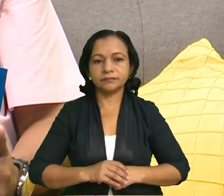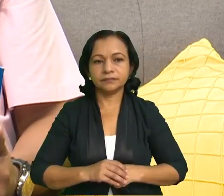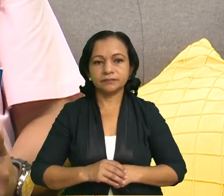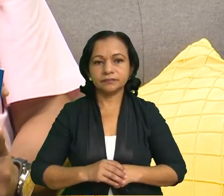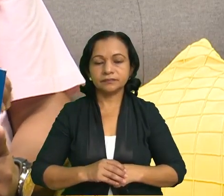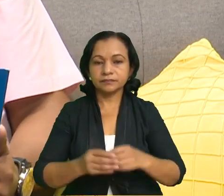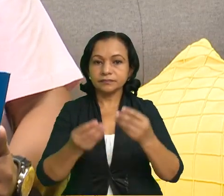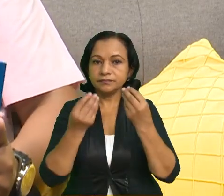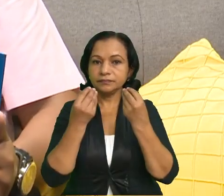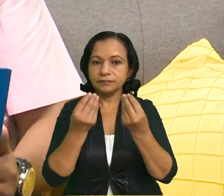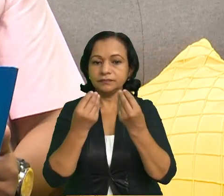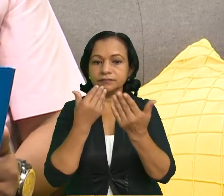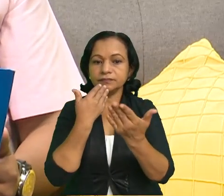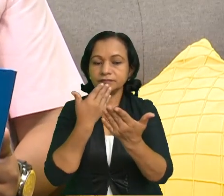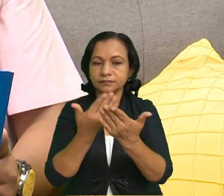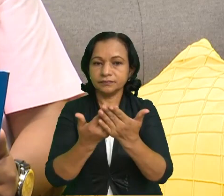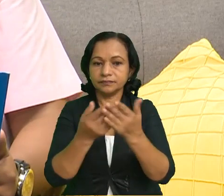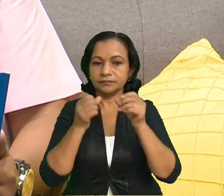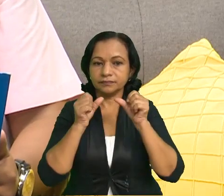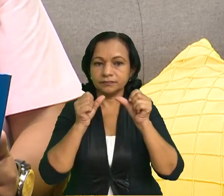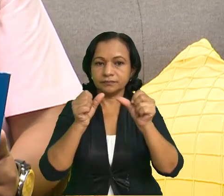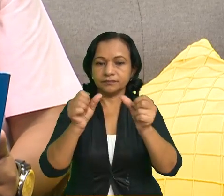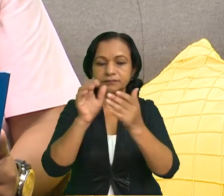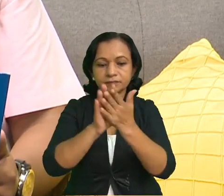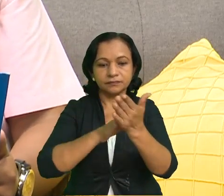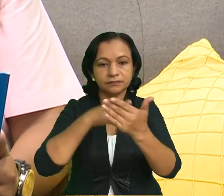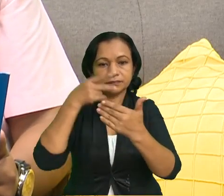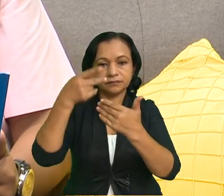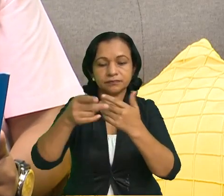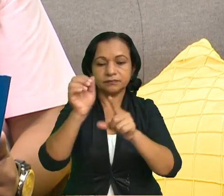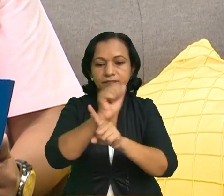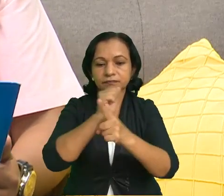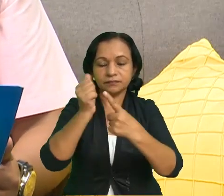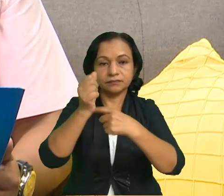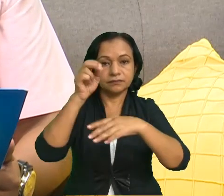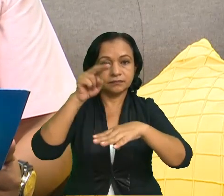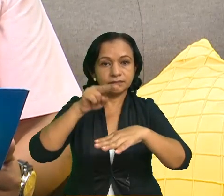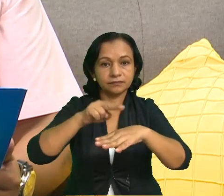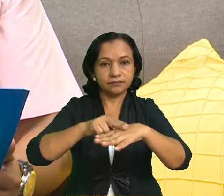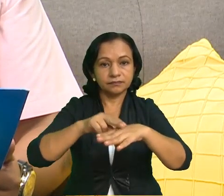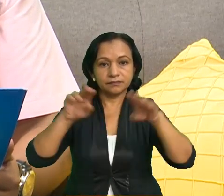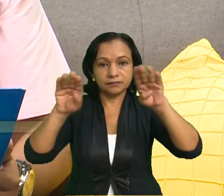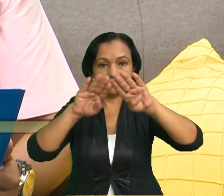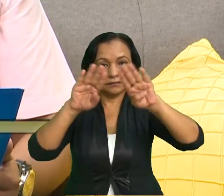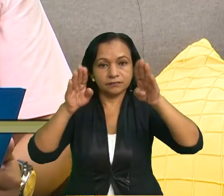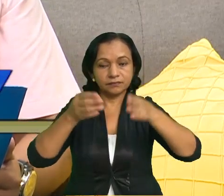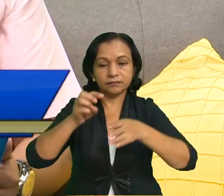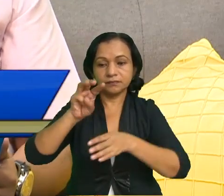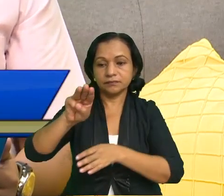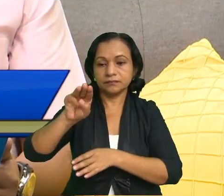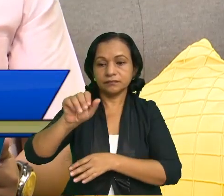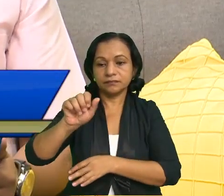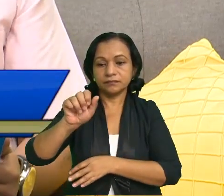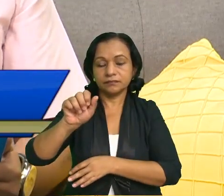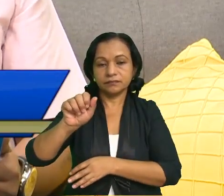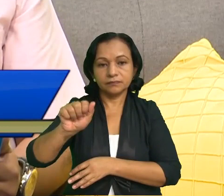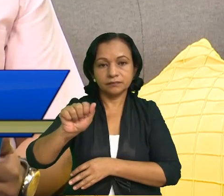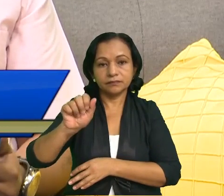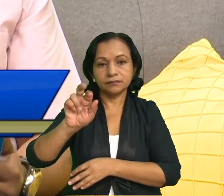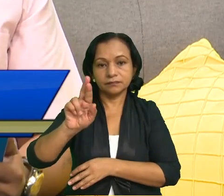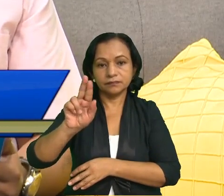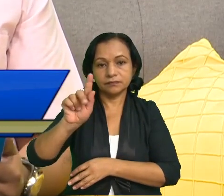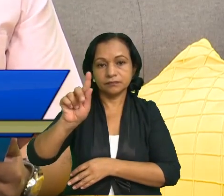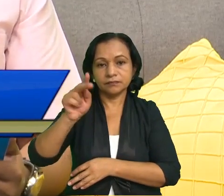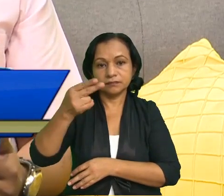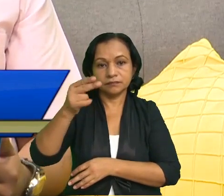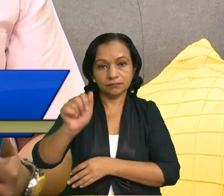muchísimas gracias por continuar acompañado en su programa desde el parlamento con nosotros la compañera martha reyes ministra de salud compañera pues antes de